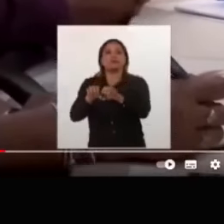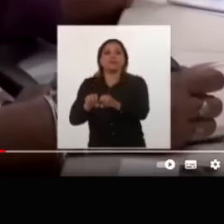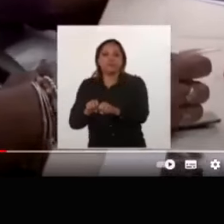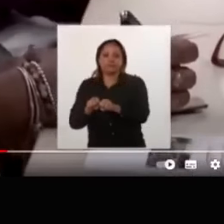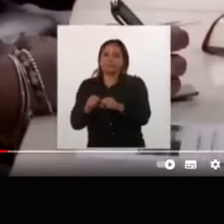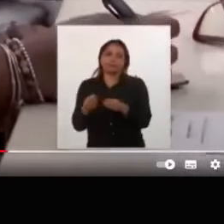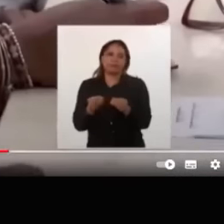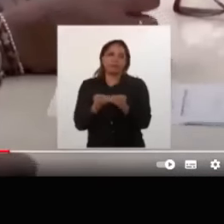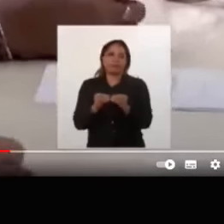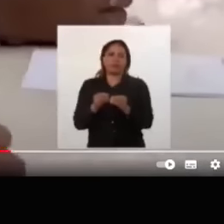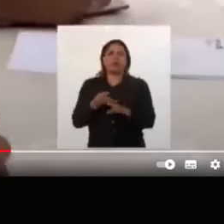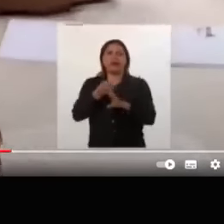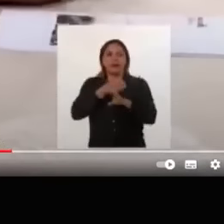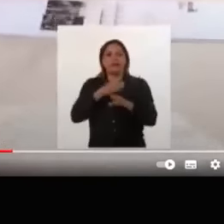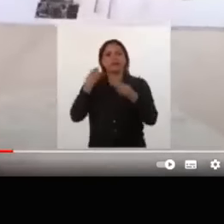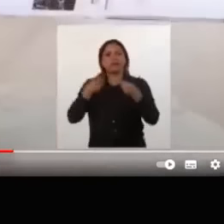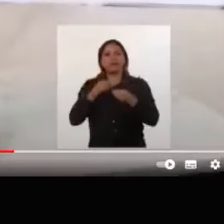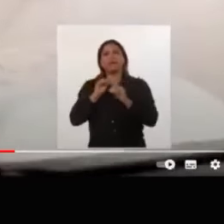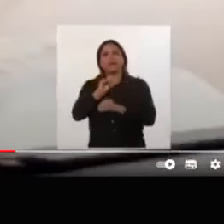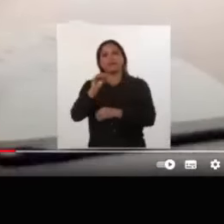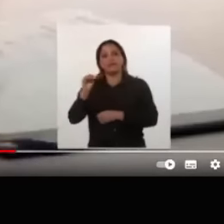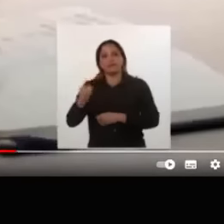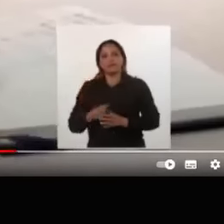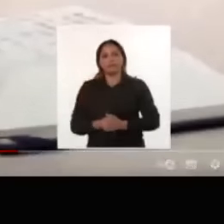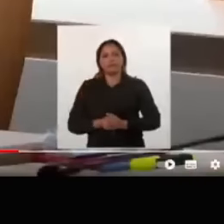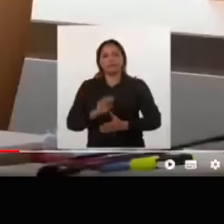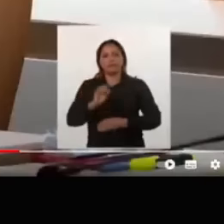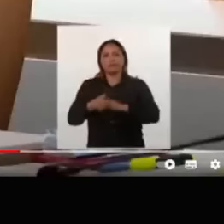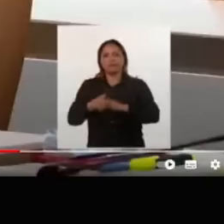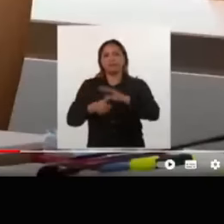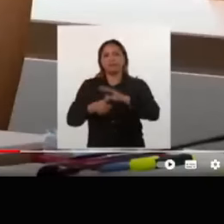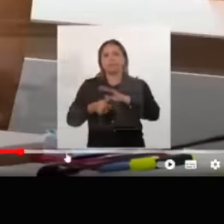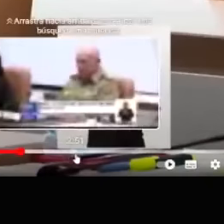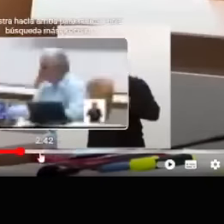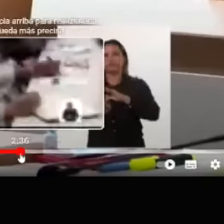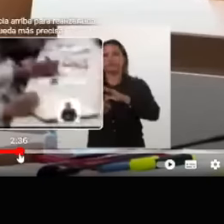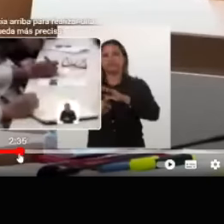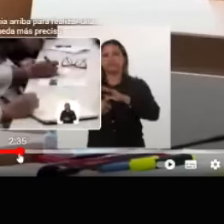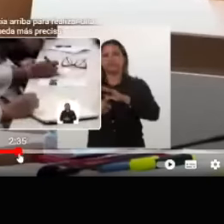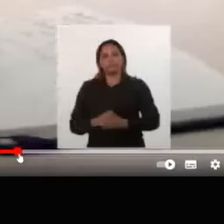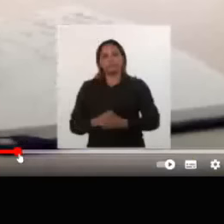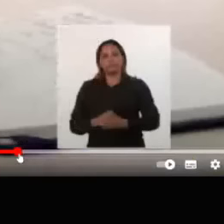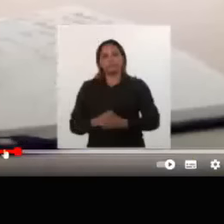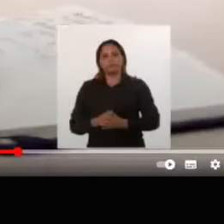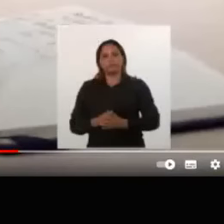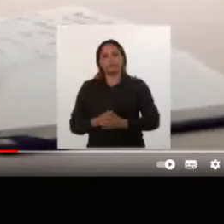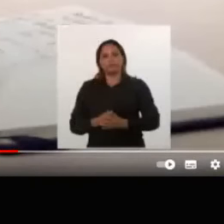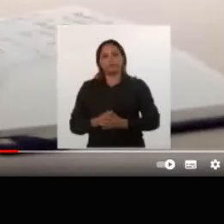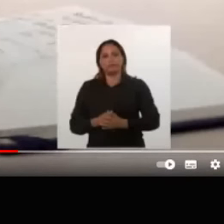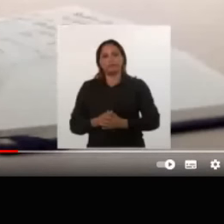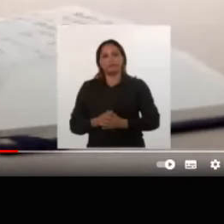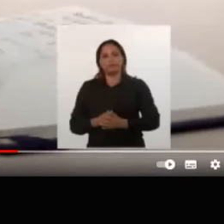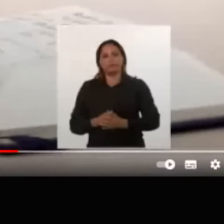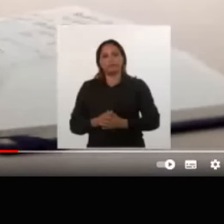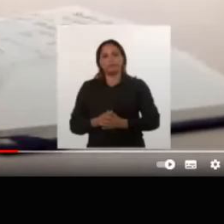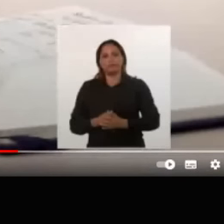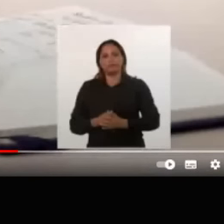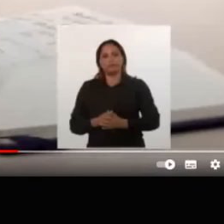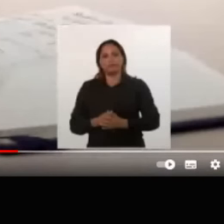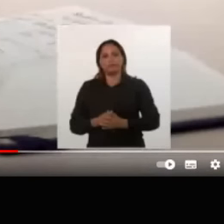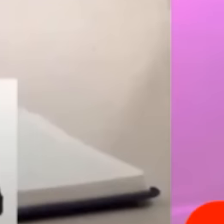el primer Secretario del comité central del partido y presidente cubano Ah Quisiera saber Yo quisiera saber qué están anotando